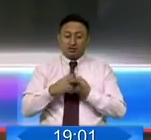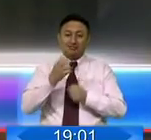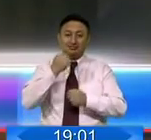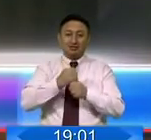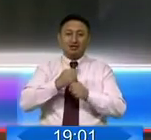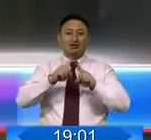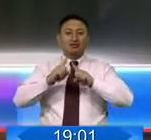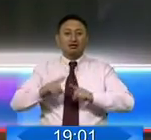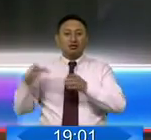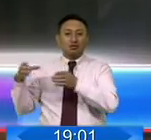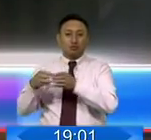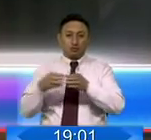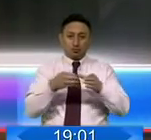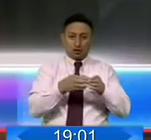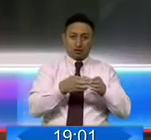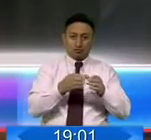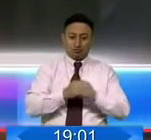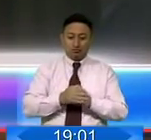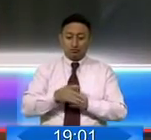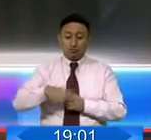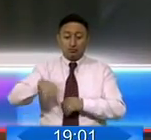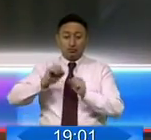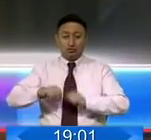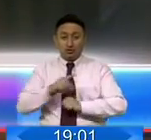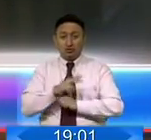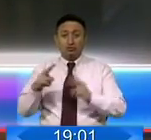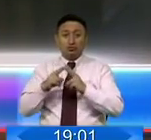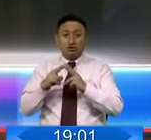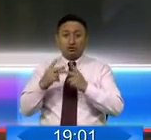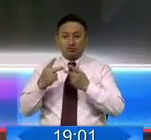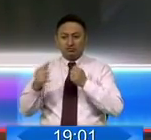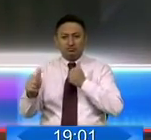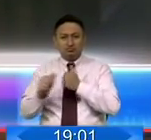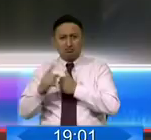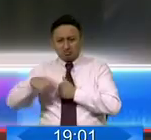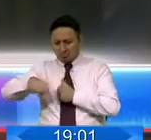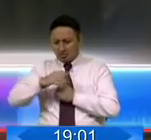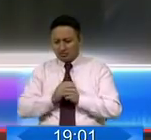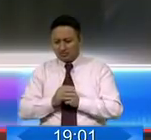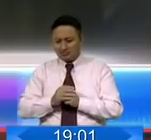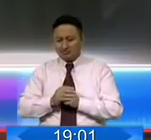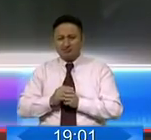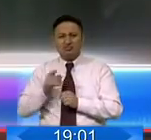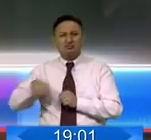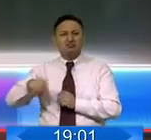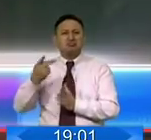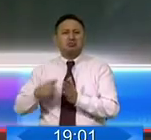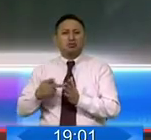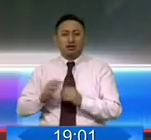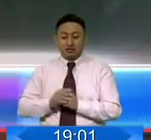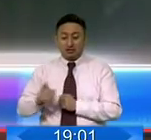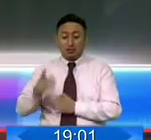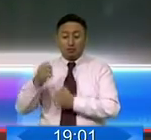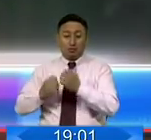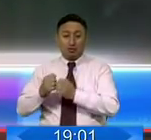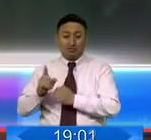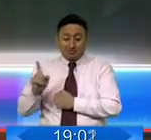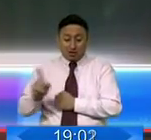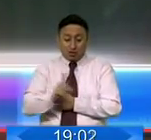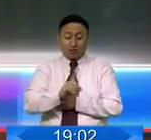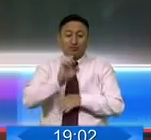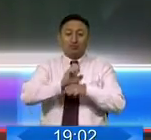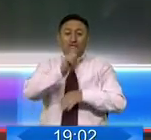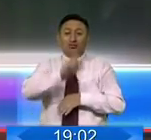sectores esto me ha permitido conocer de primera mano diferentes realidades conocer de los problemas que enfrentamos los